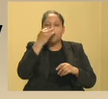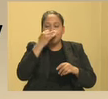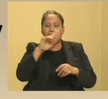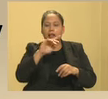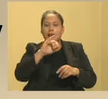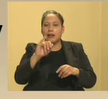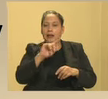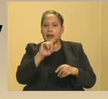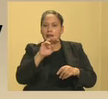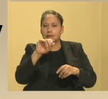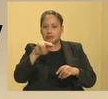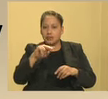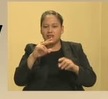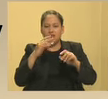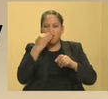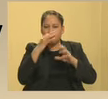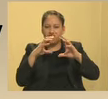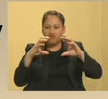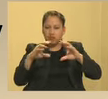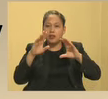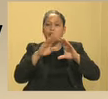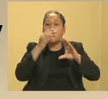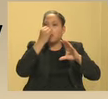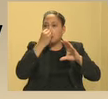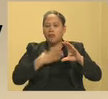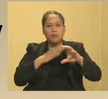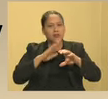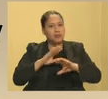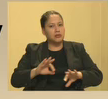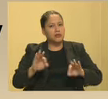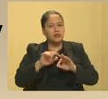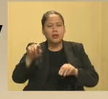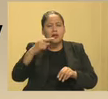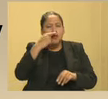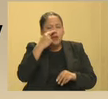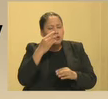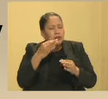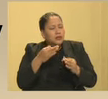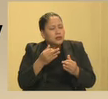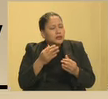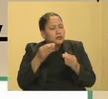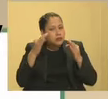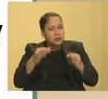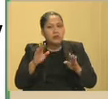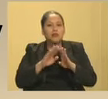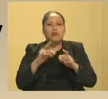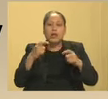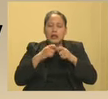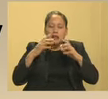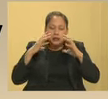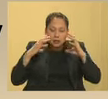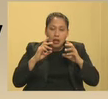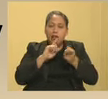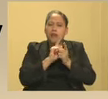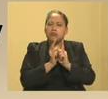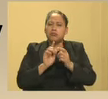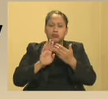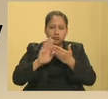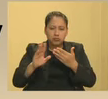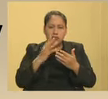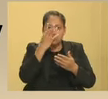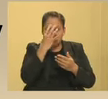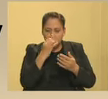flores más importantes para el mundo de la perfumería por su agradable aroma, que combate el estrés, la depresión,